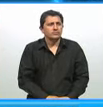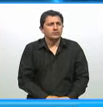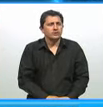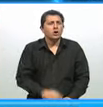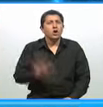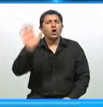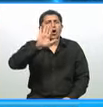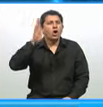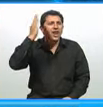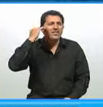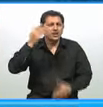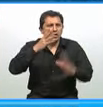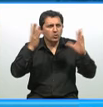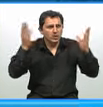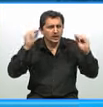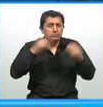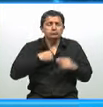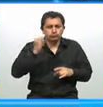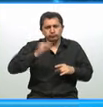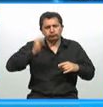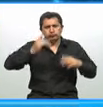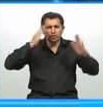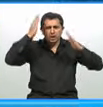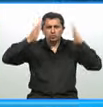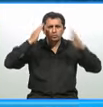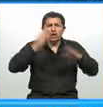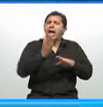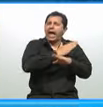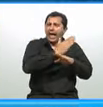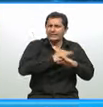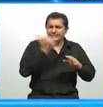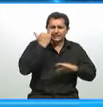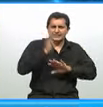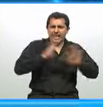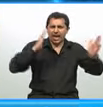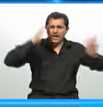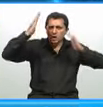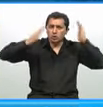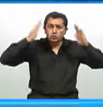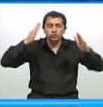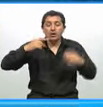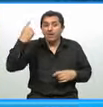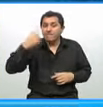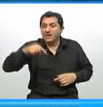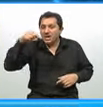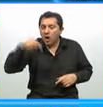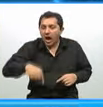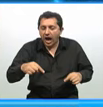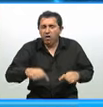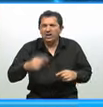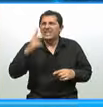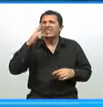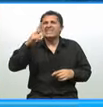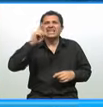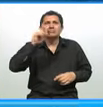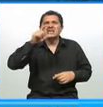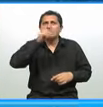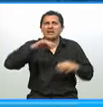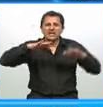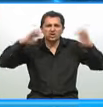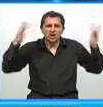Hola Diego, buenas noches. Sí, por supuesto, por supuesto. Ya veníamos ilusionados, pero creo que lo que ha pasado hoy con como 3.000 personas en la cancha, gente